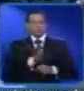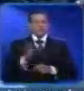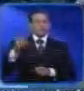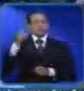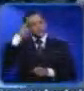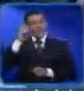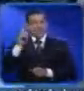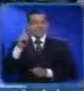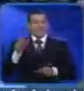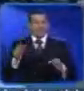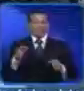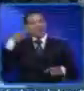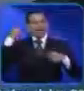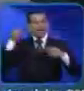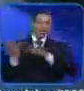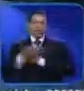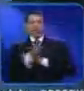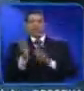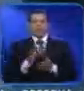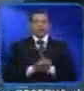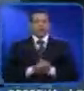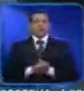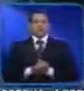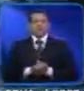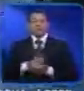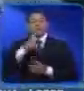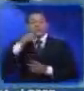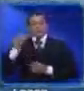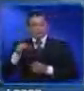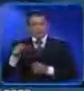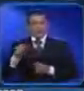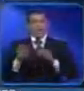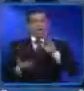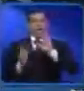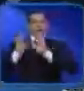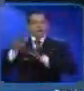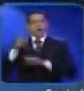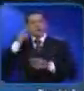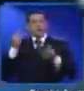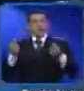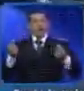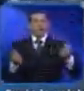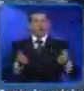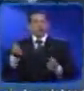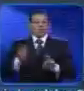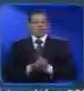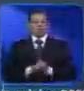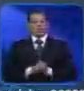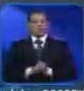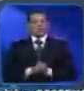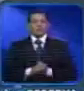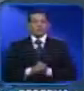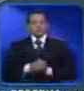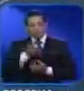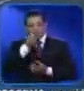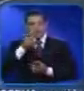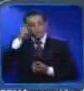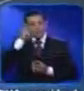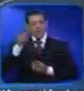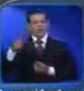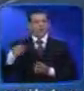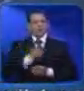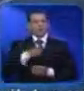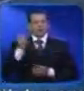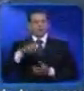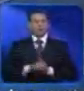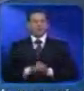su trabajo, van como locos en la autopista. Los que sí apoyan esa posible ley son los conductores y transeúntes. Sería bueno para ellos y para uno